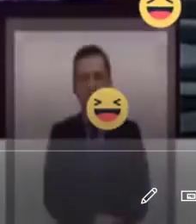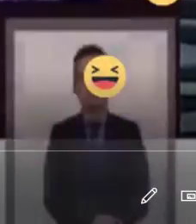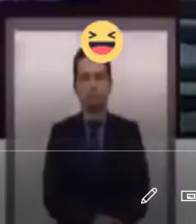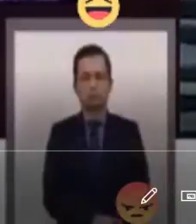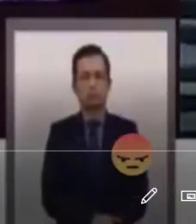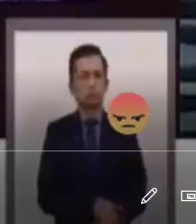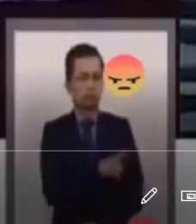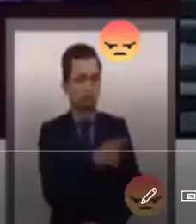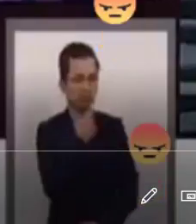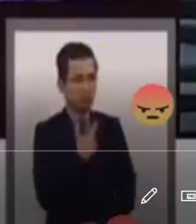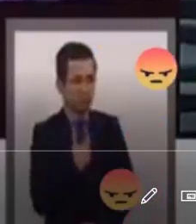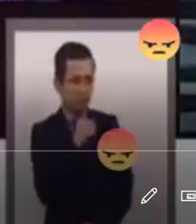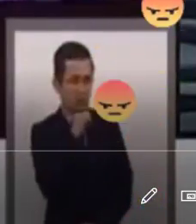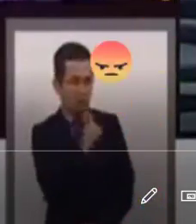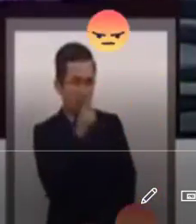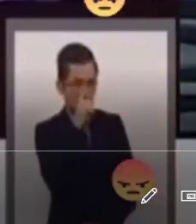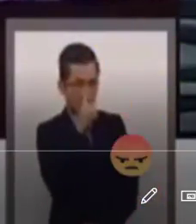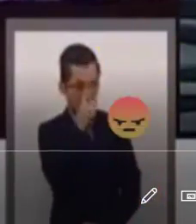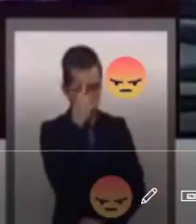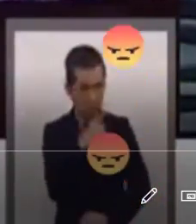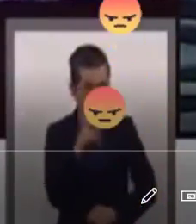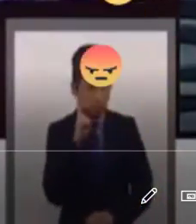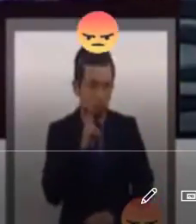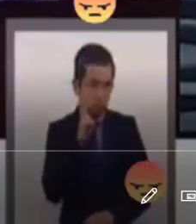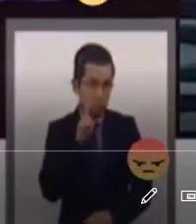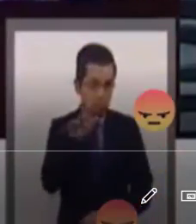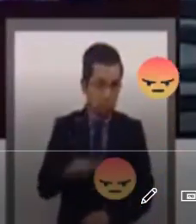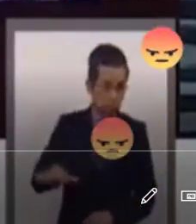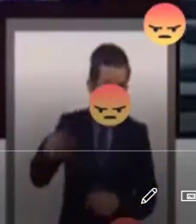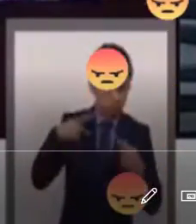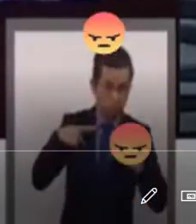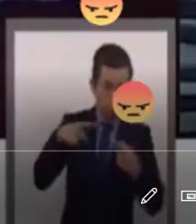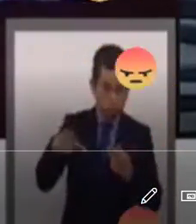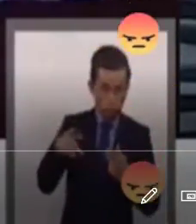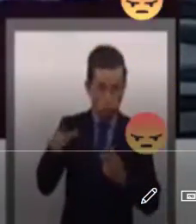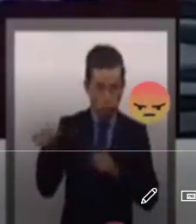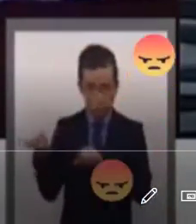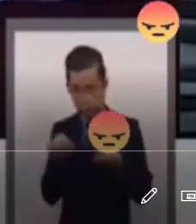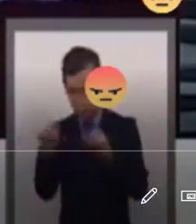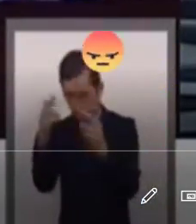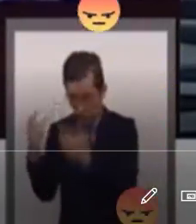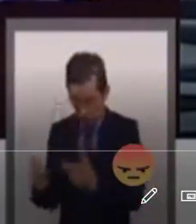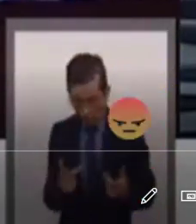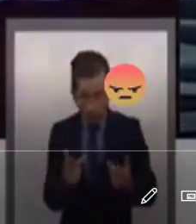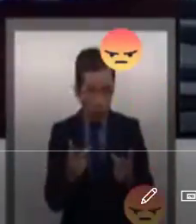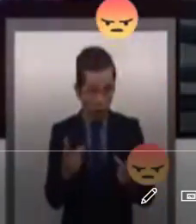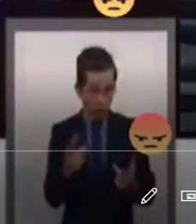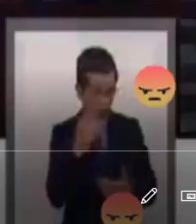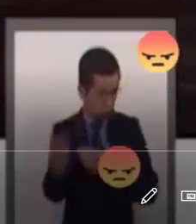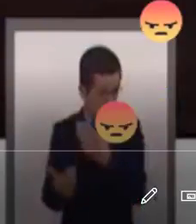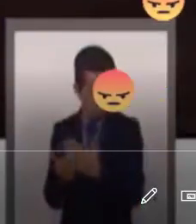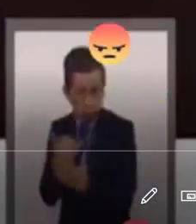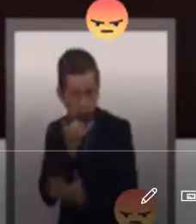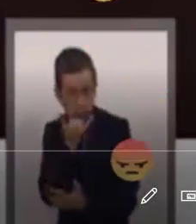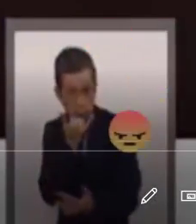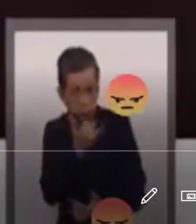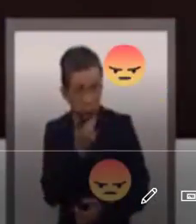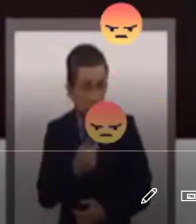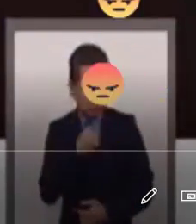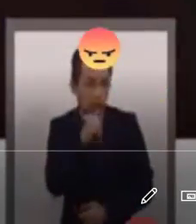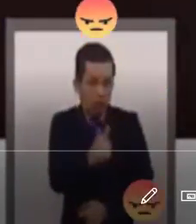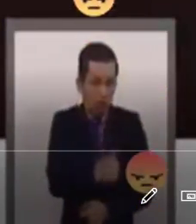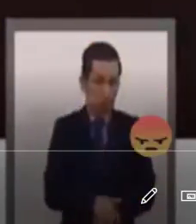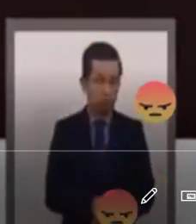los sismos, o a las víctimas del hambre que no recibieron por la corrupción estos temas. Y podemos ir a la contienda